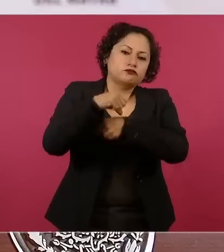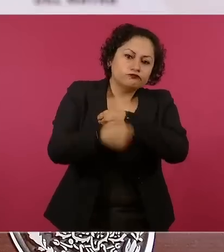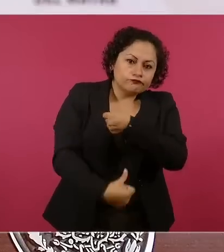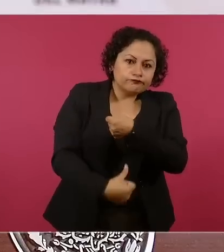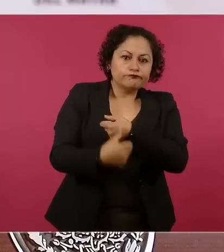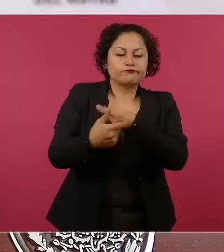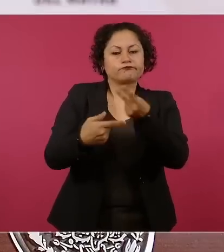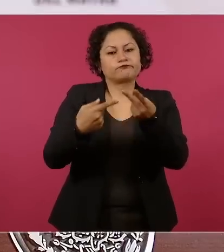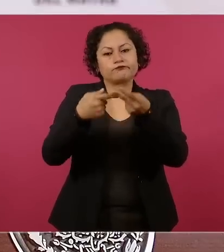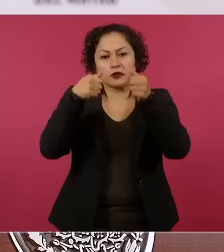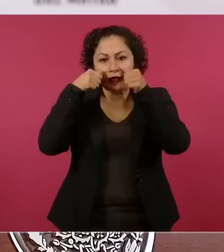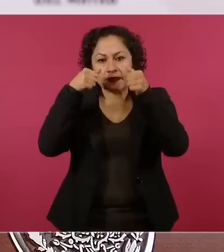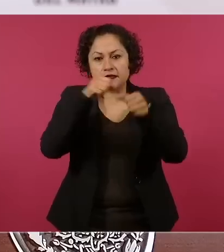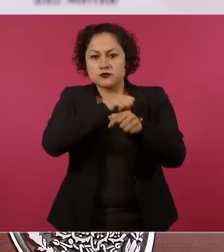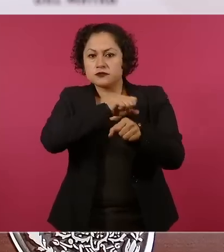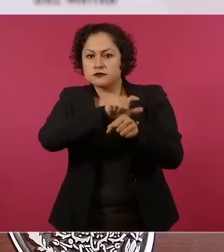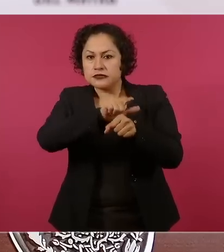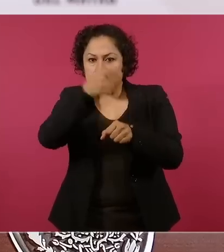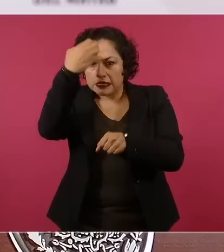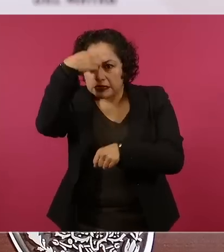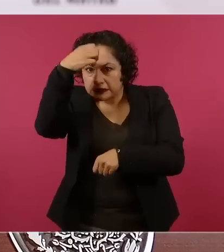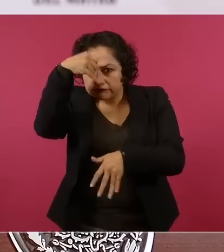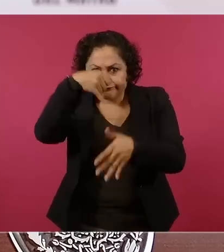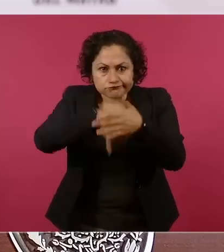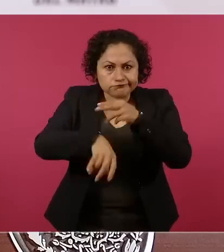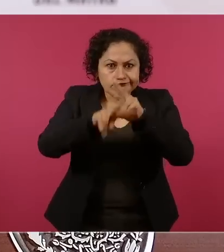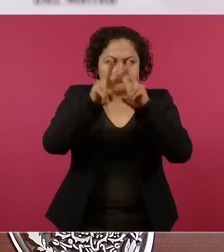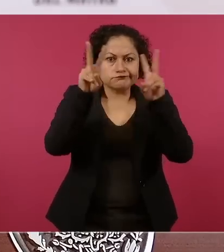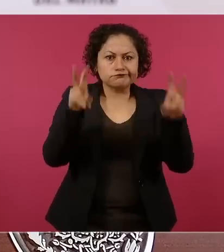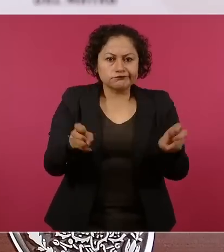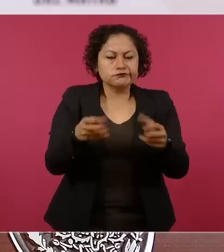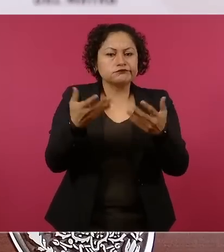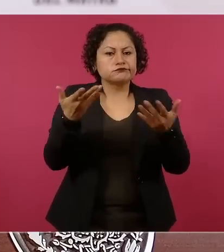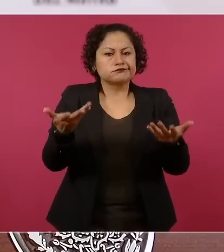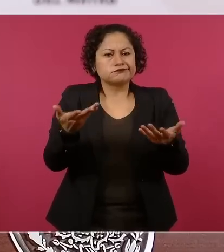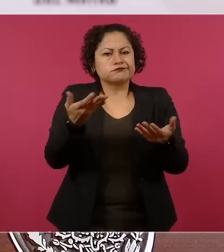el derecho a la salud.